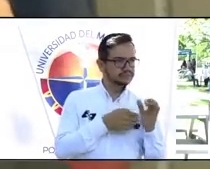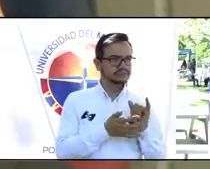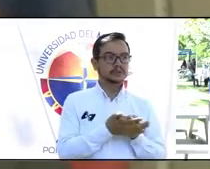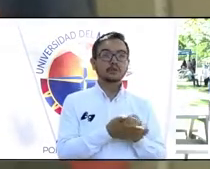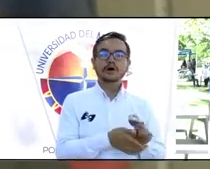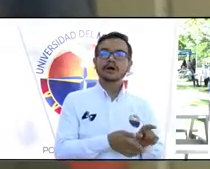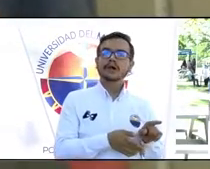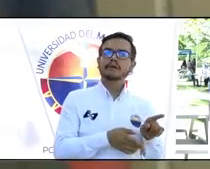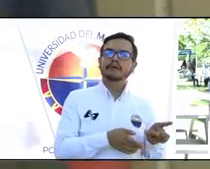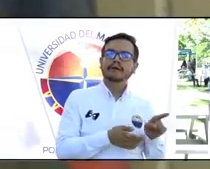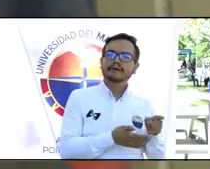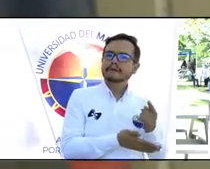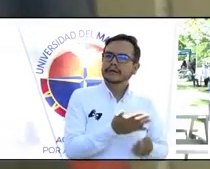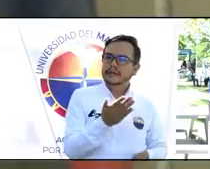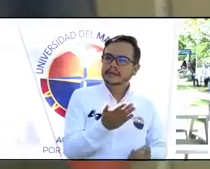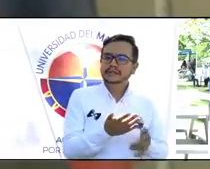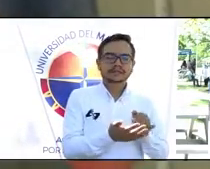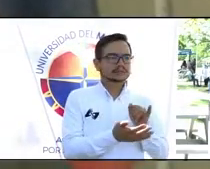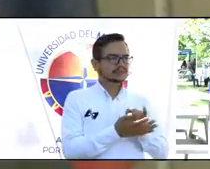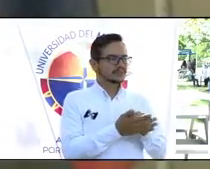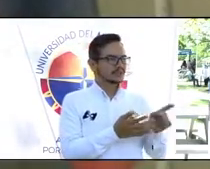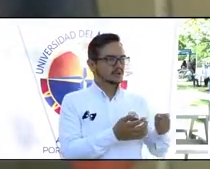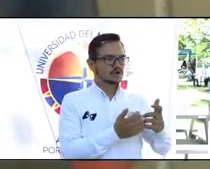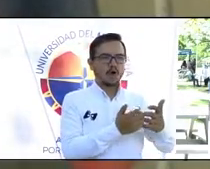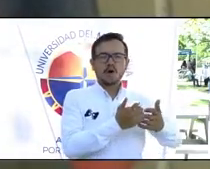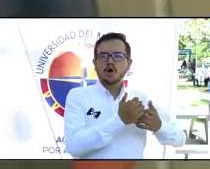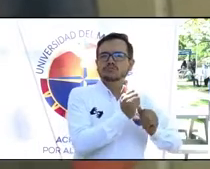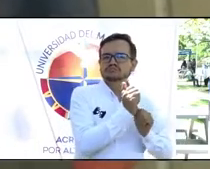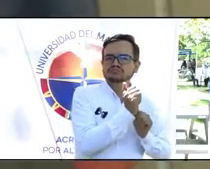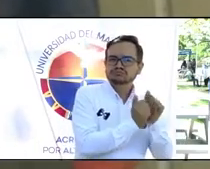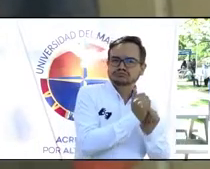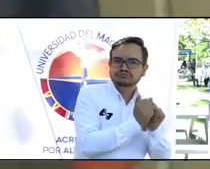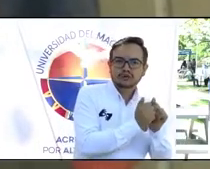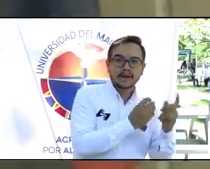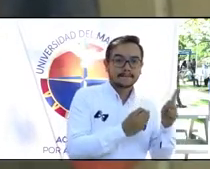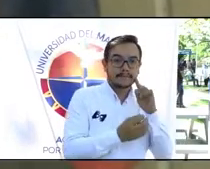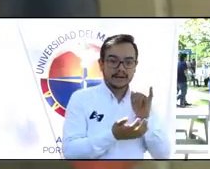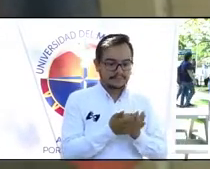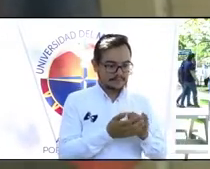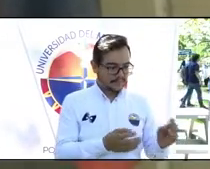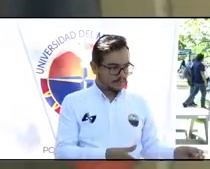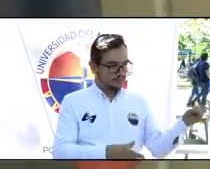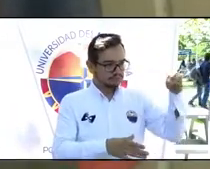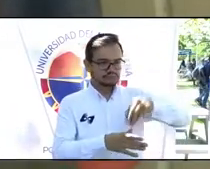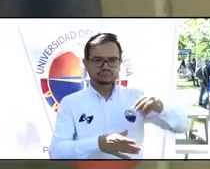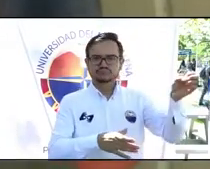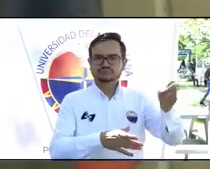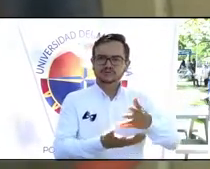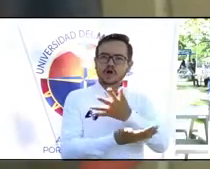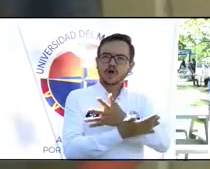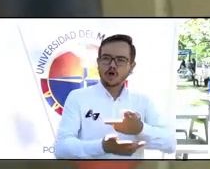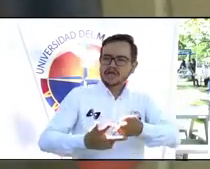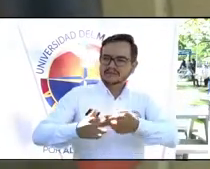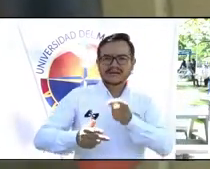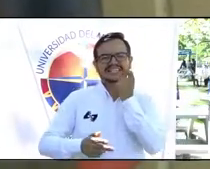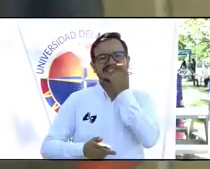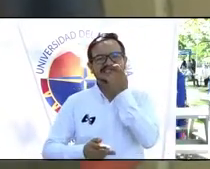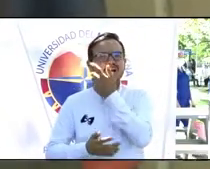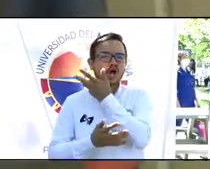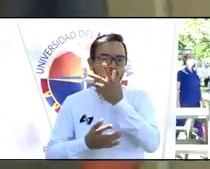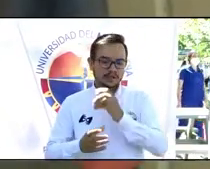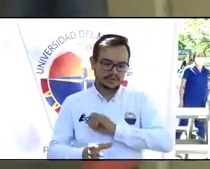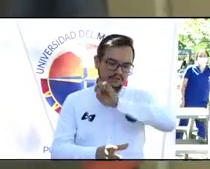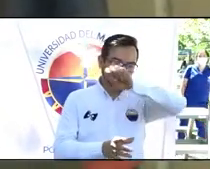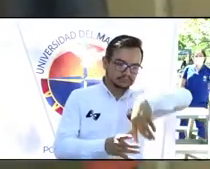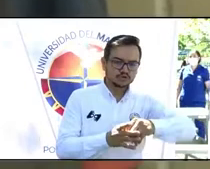son unos equipos que nos permiten lavar, desinfectar el instrumental contaminado